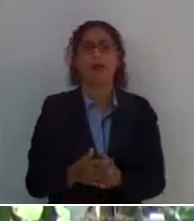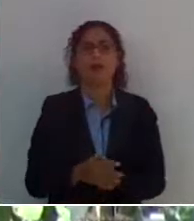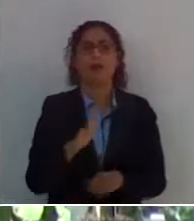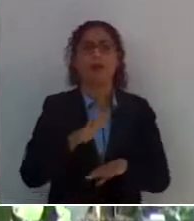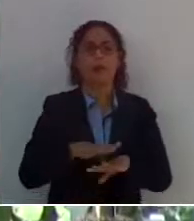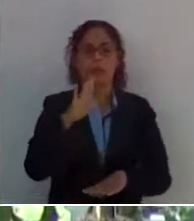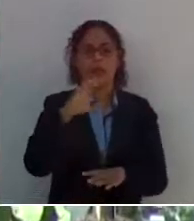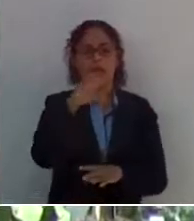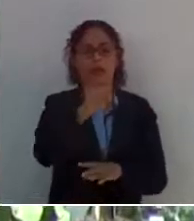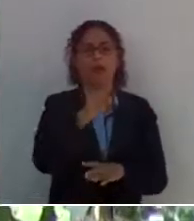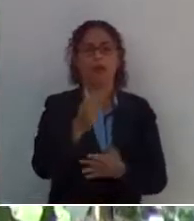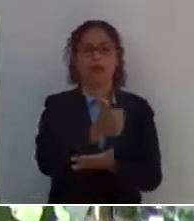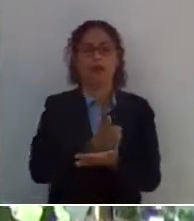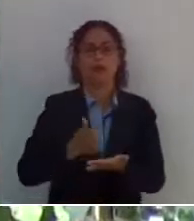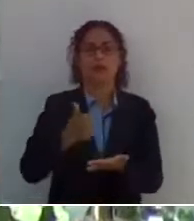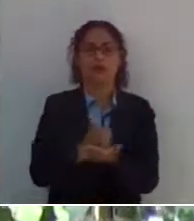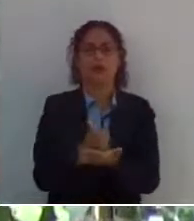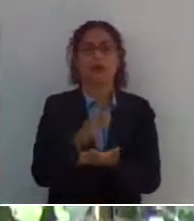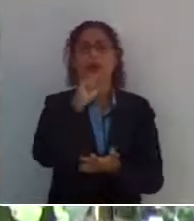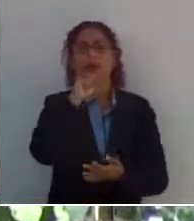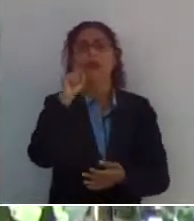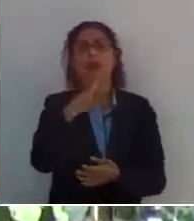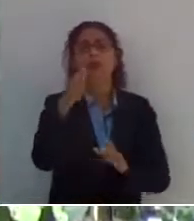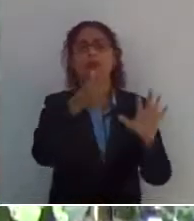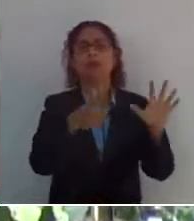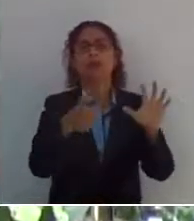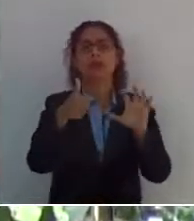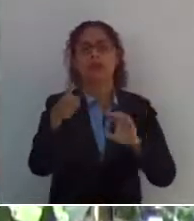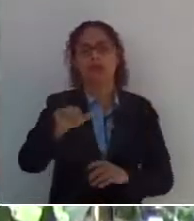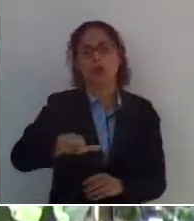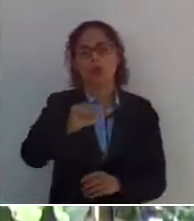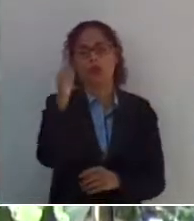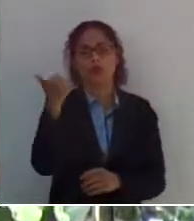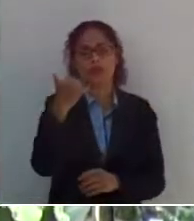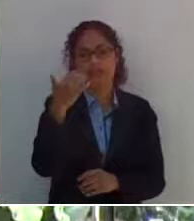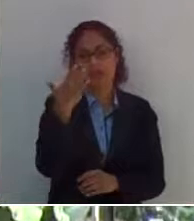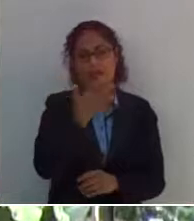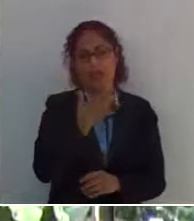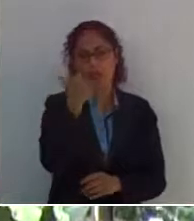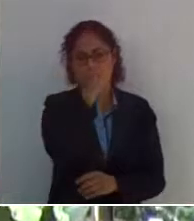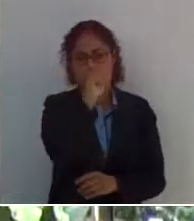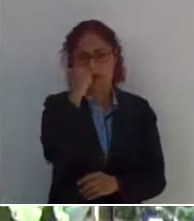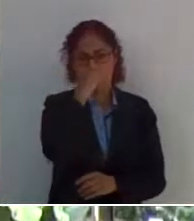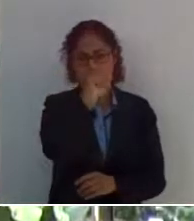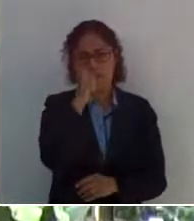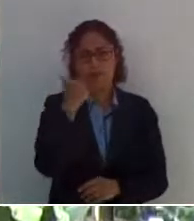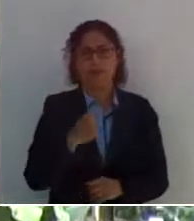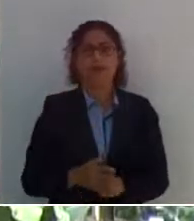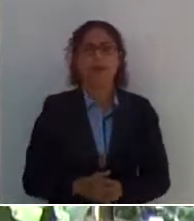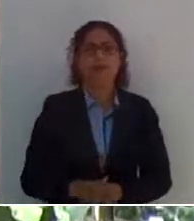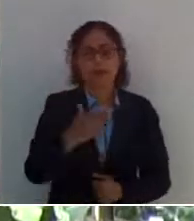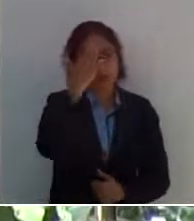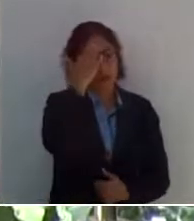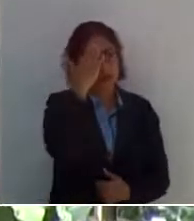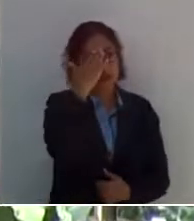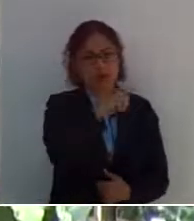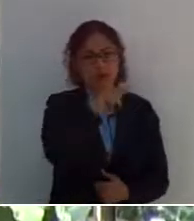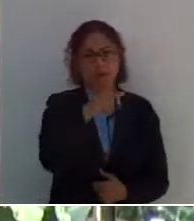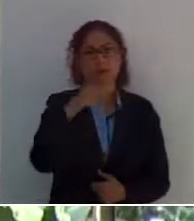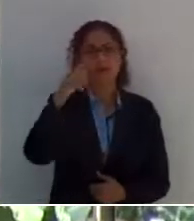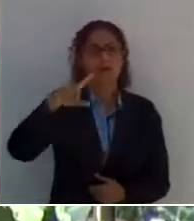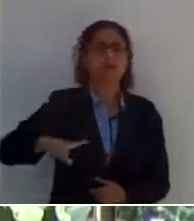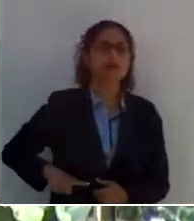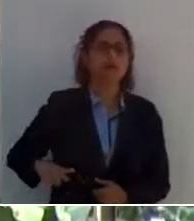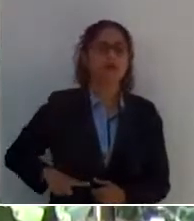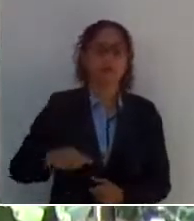del alcance de la ciudadanía, así como 611 gramos de cocaína. Señor gobernador, desde el